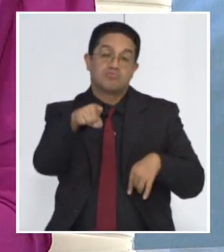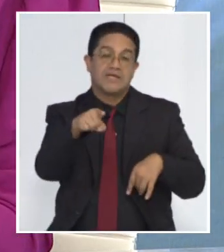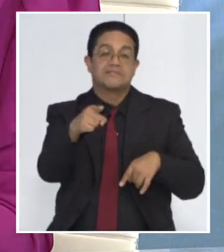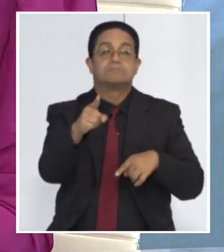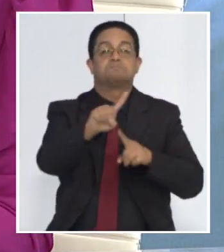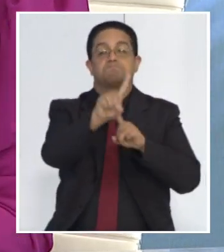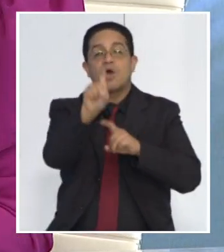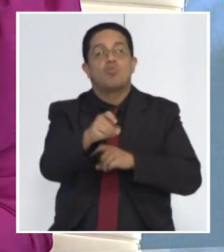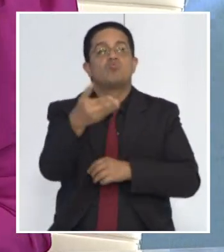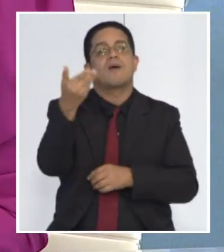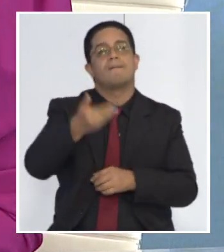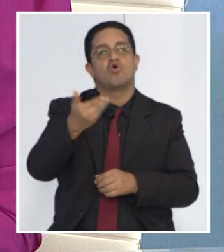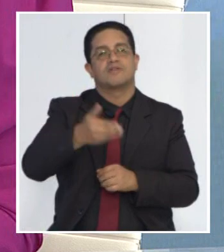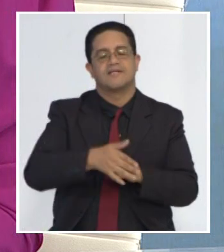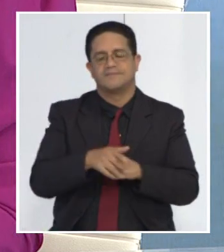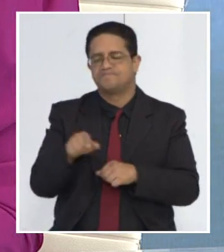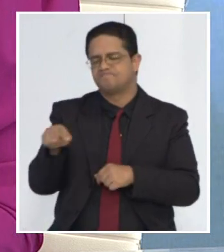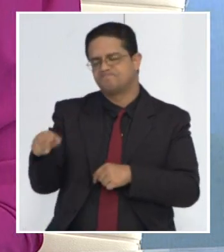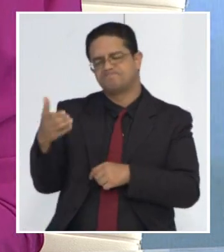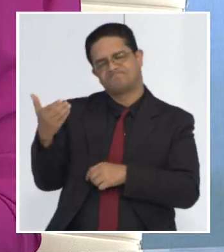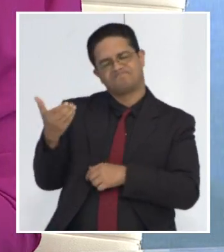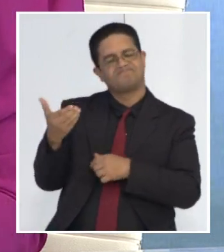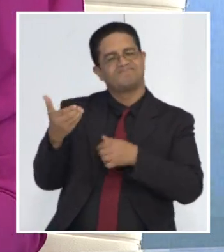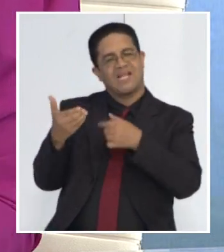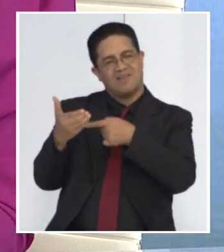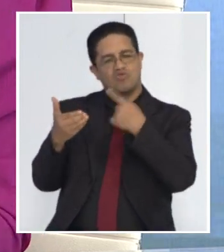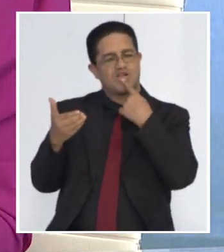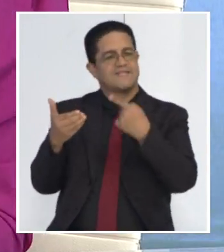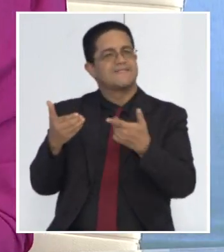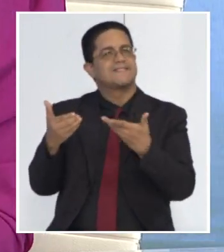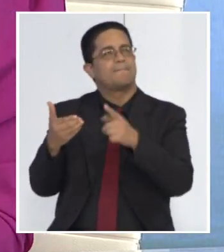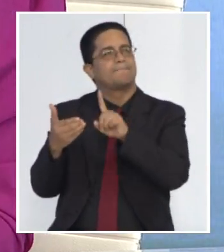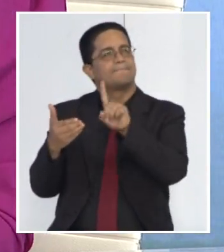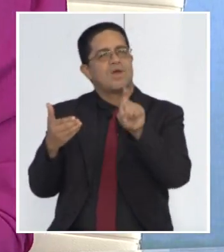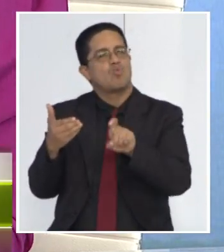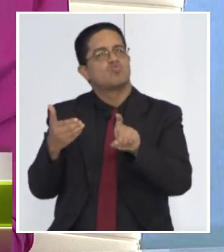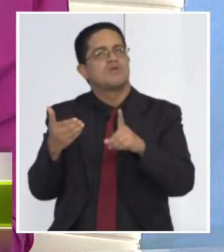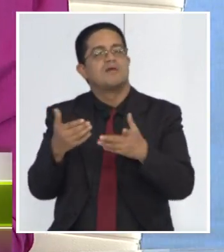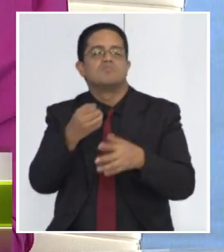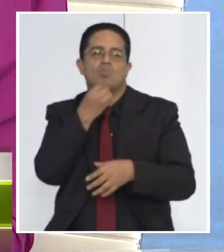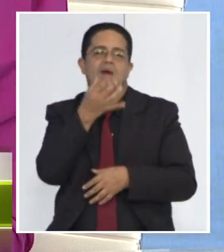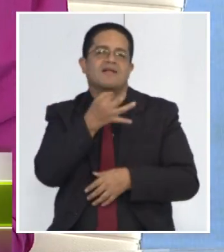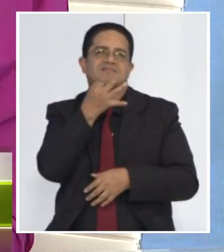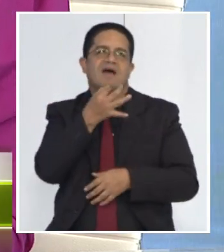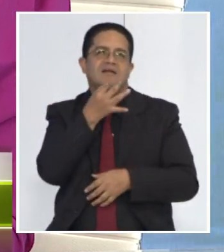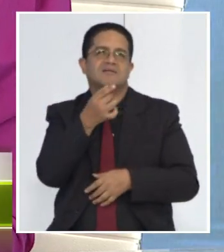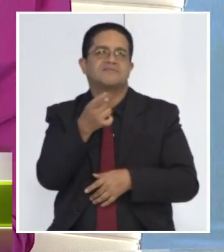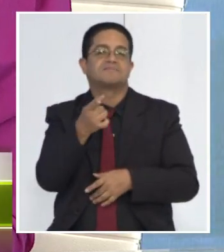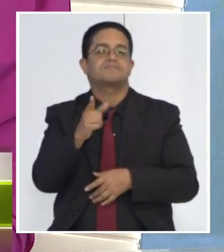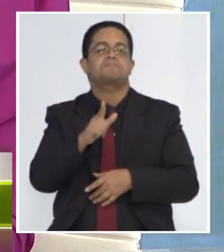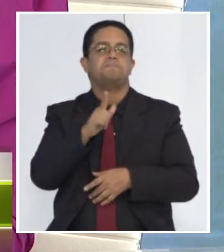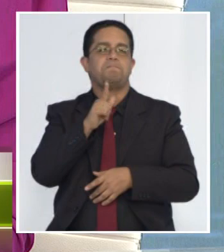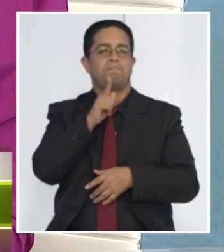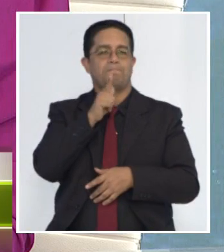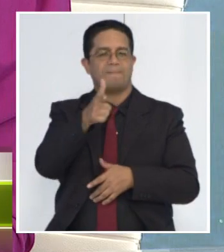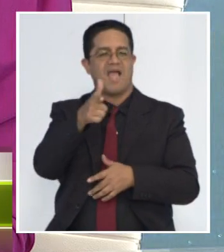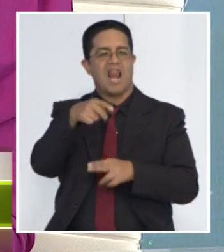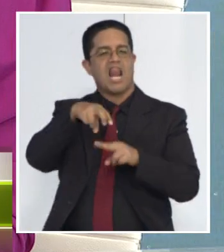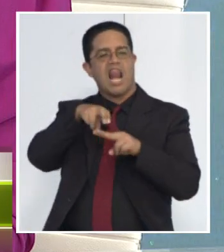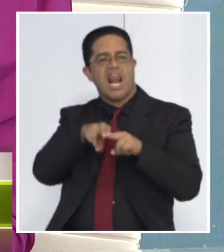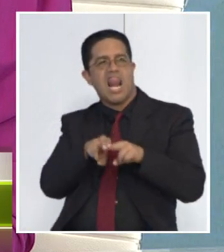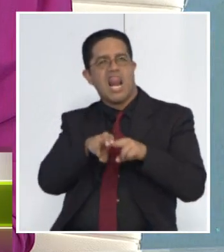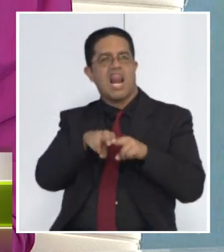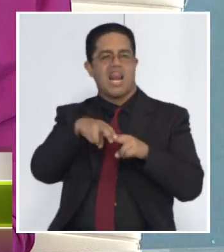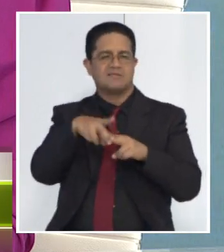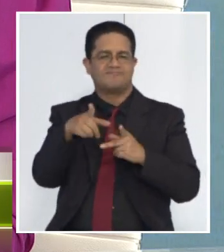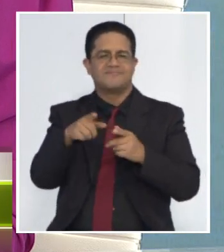importante. Por acá, Velázquez 8042 nos dice lo siguiente: buenas tardes, estimado doctor. Las malas posturas complican